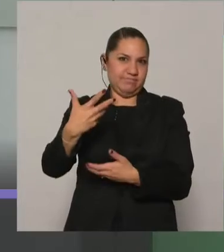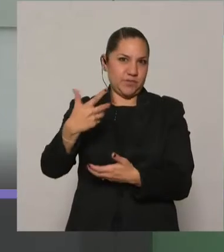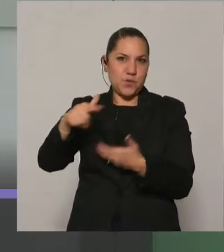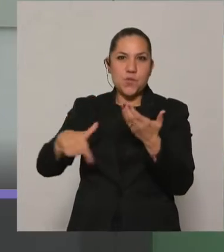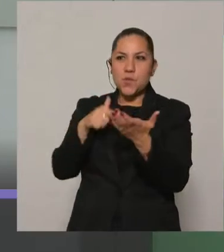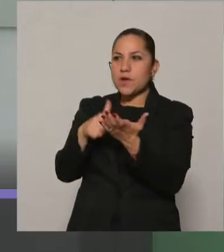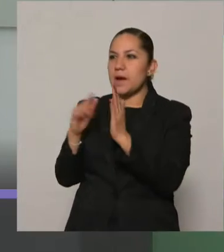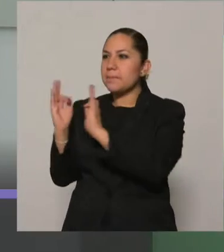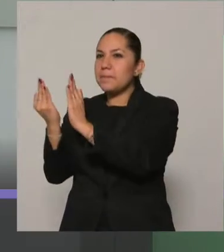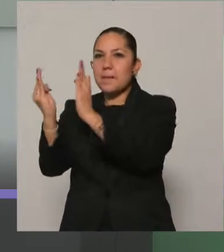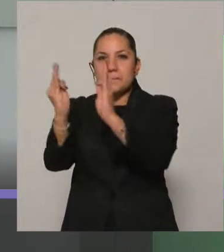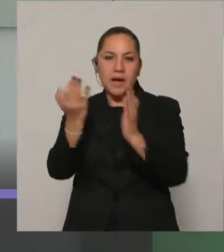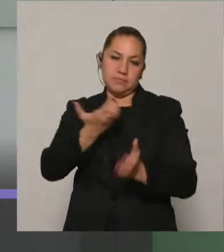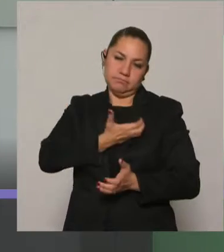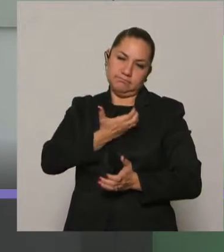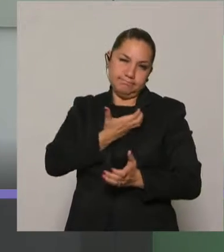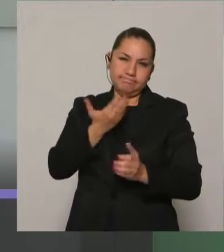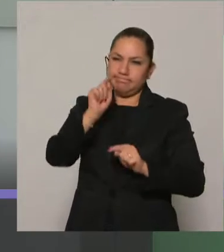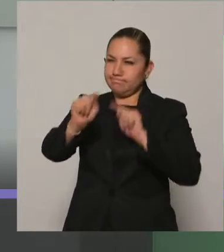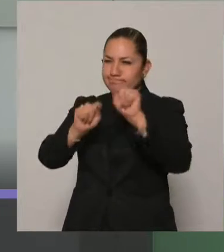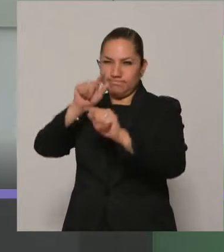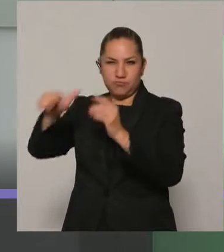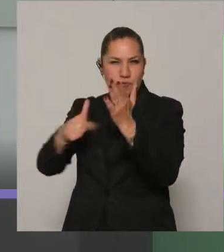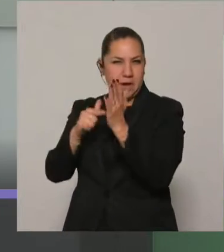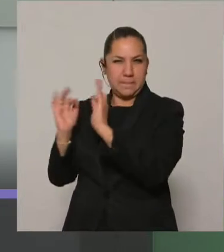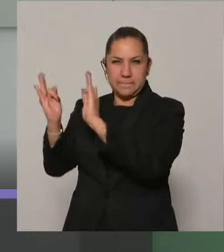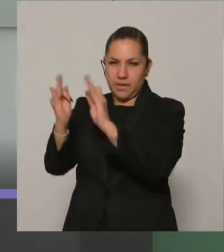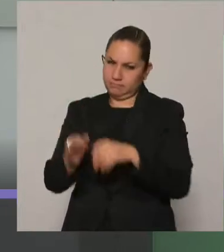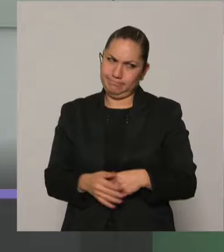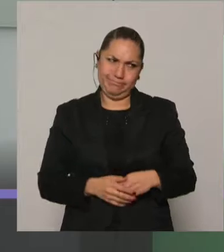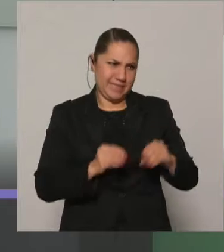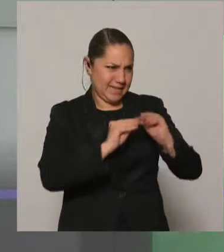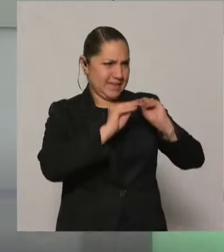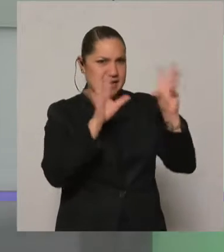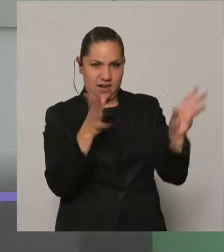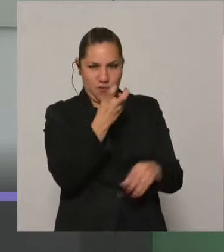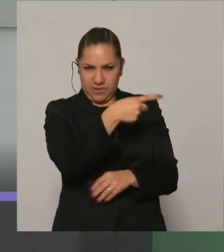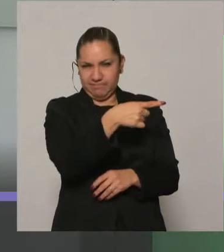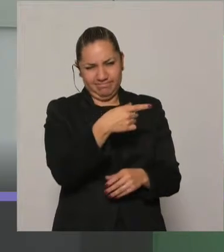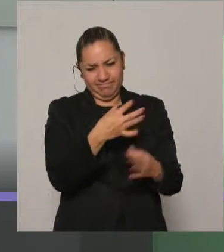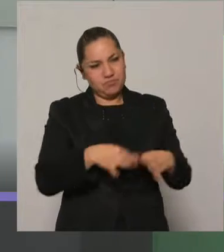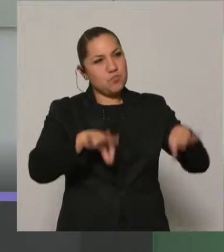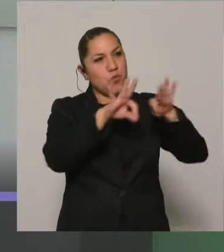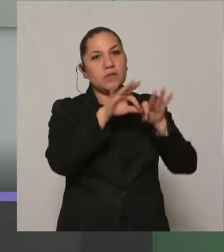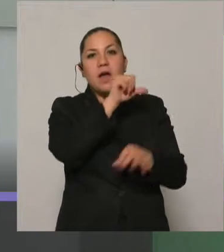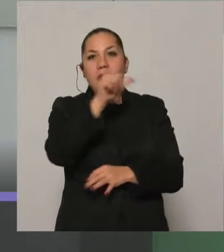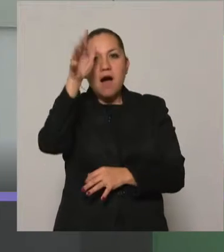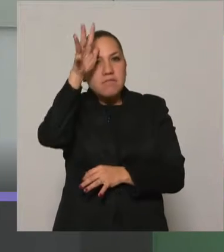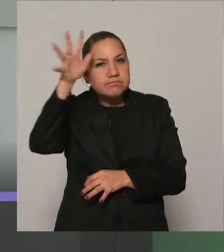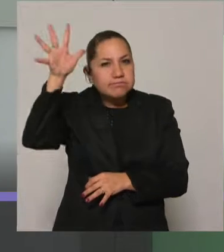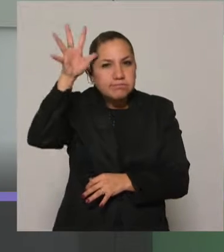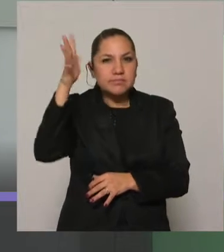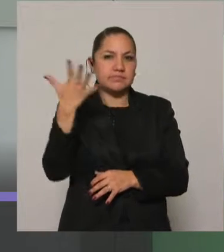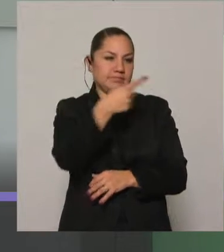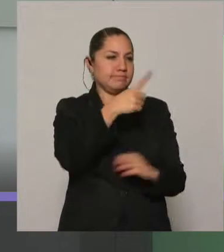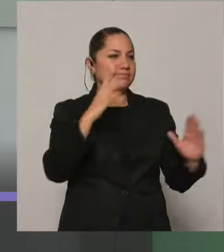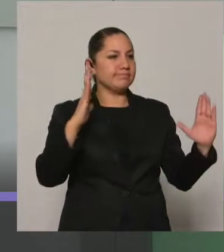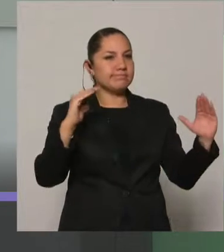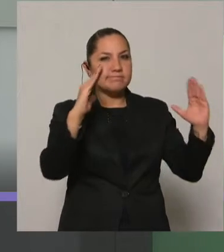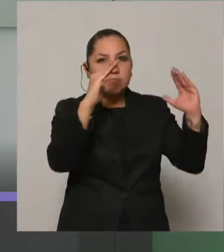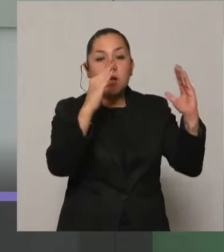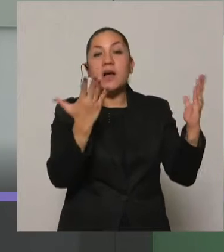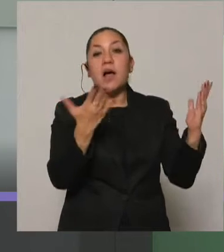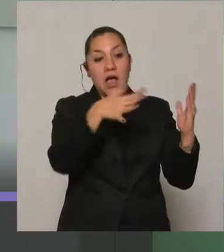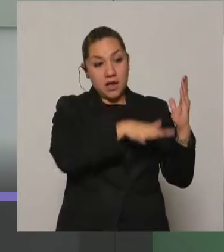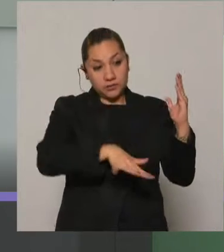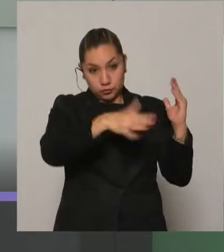es, bueno, centro histórico, efectivamente, hablas con el tema de los sitios prehispánicos, está evidentemente el Templo Mayor, que vale mucho la